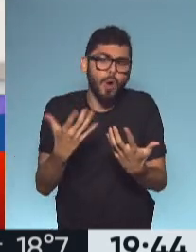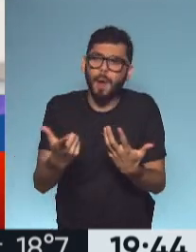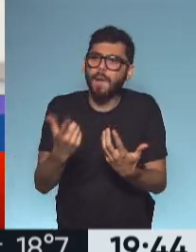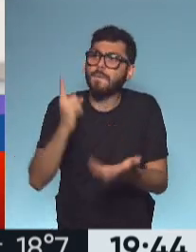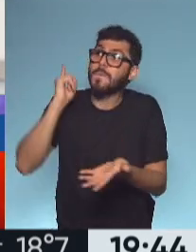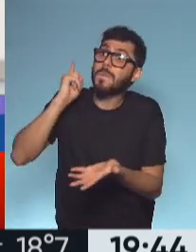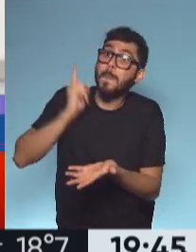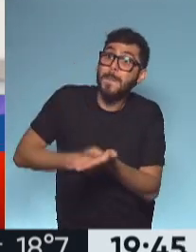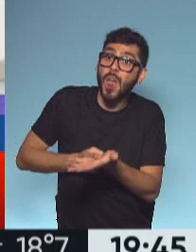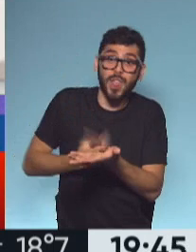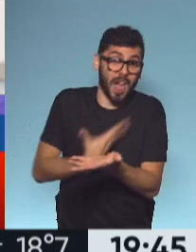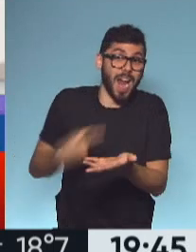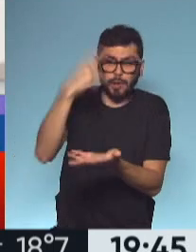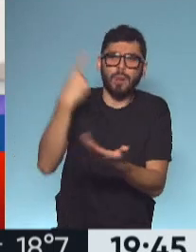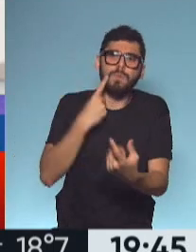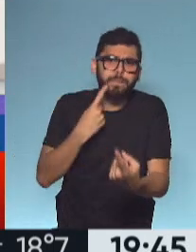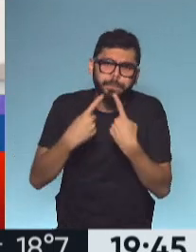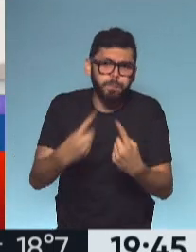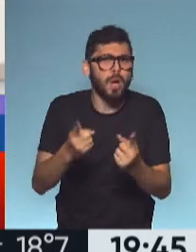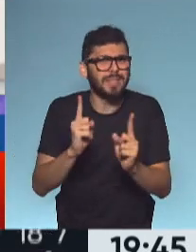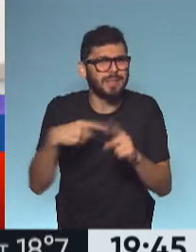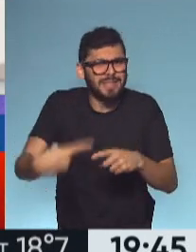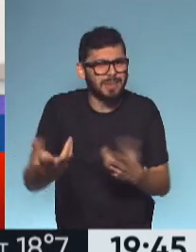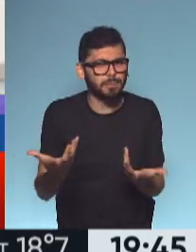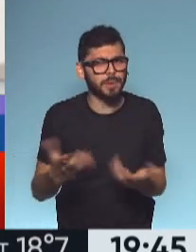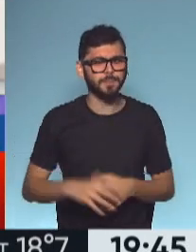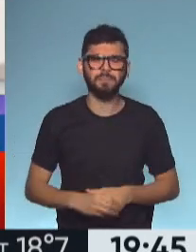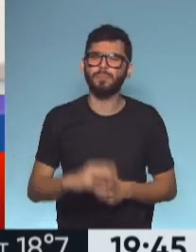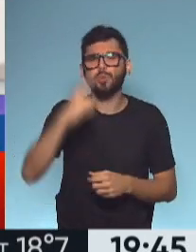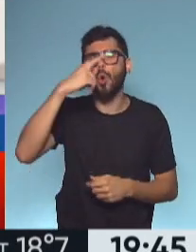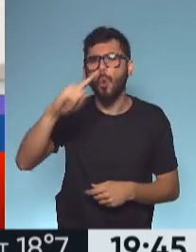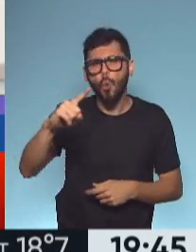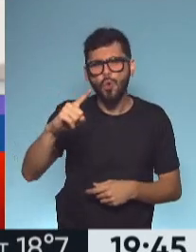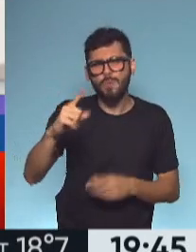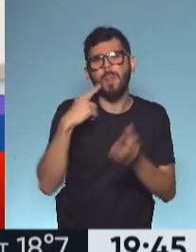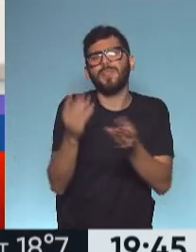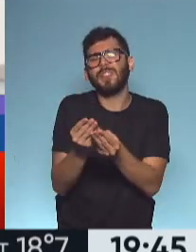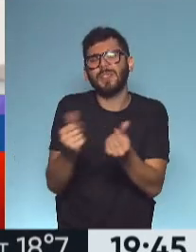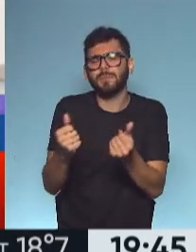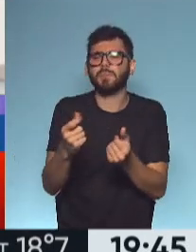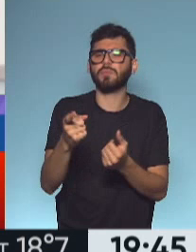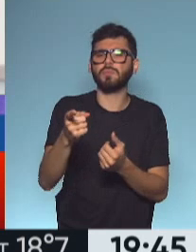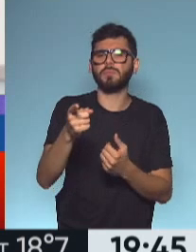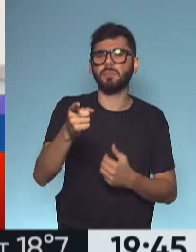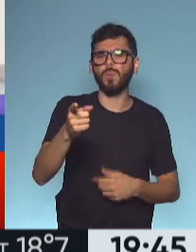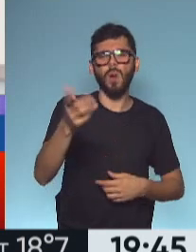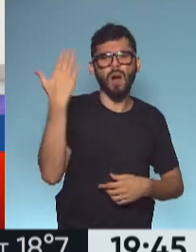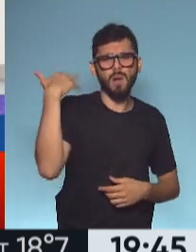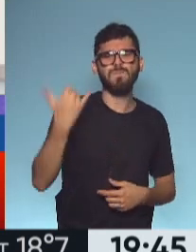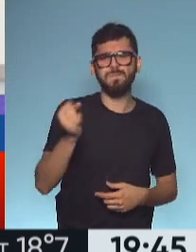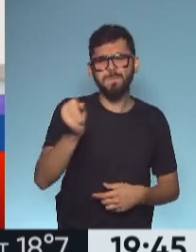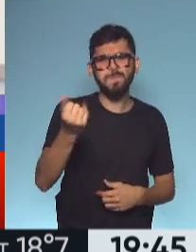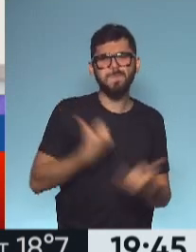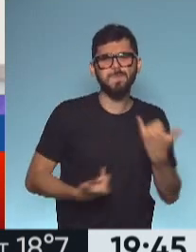se proponen desde el Estado Nacional. Ministro, para terminar, usted ya ha contado por qué tenía una